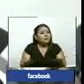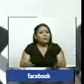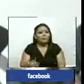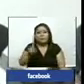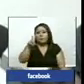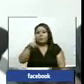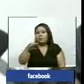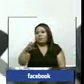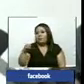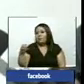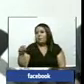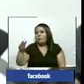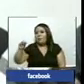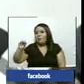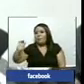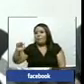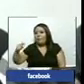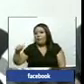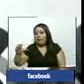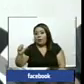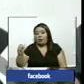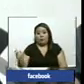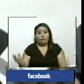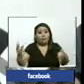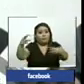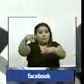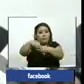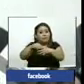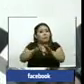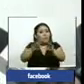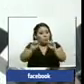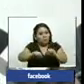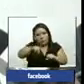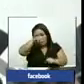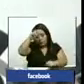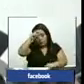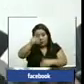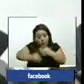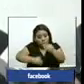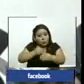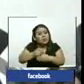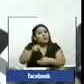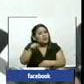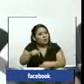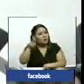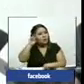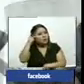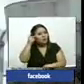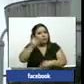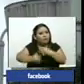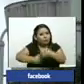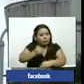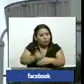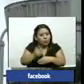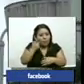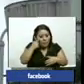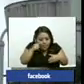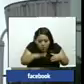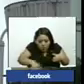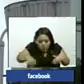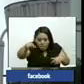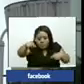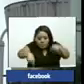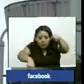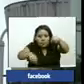100, 130 megas adicionales a la red. Estamos trabajando para que eso se consiga. Obviamente es un proceso. Estamos perforando, estamos